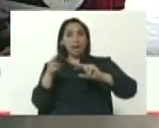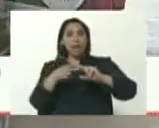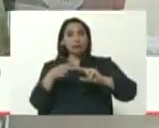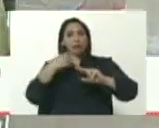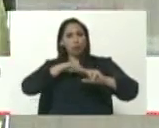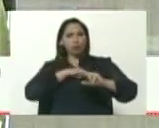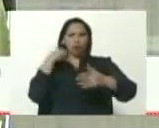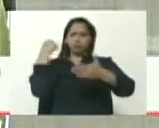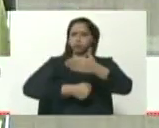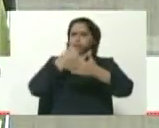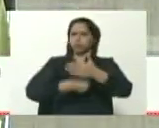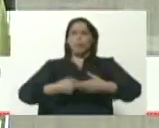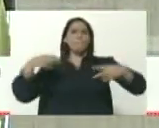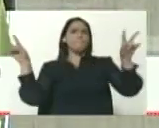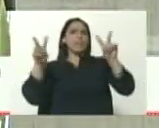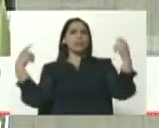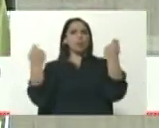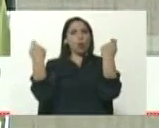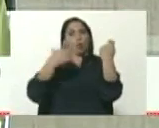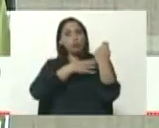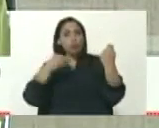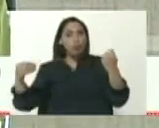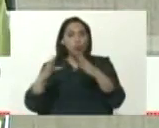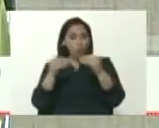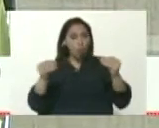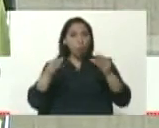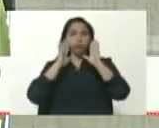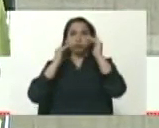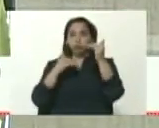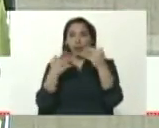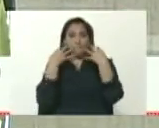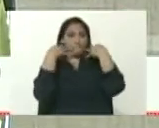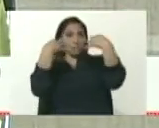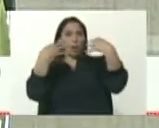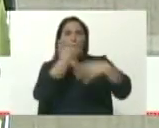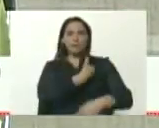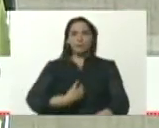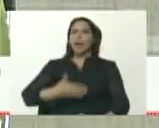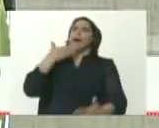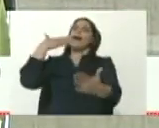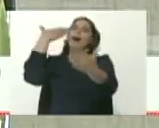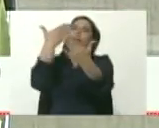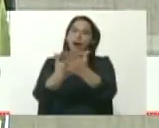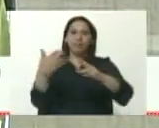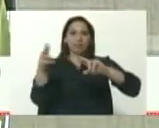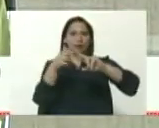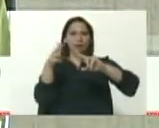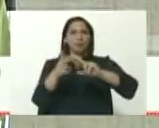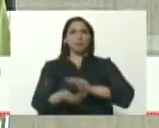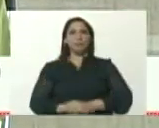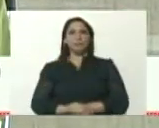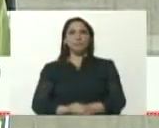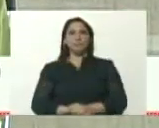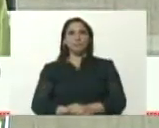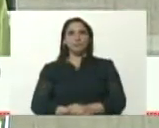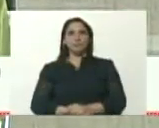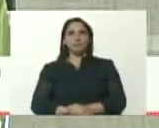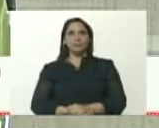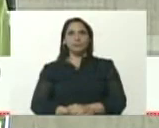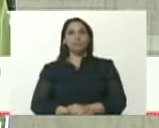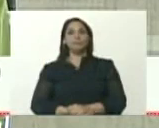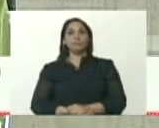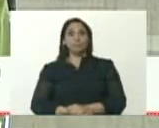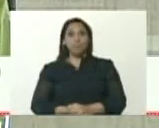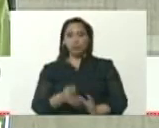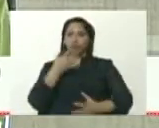en combate y en victoria. Todos atentos a la transmisión presidencial. Gracias, del Táchira. ¿Ah? Tremendo